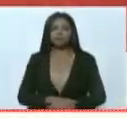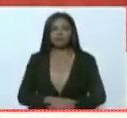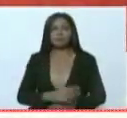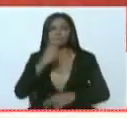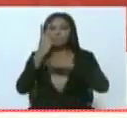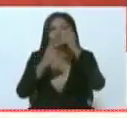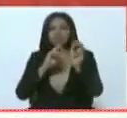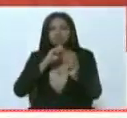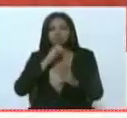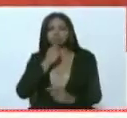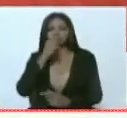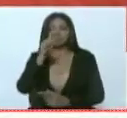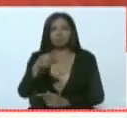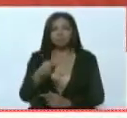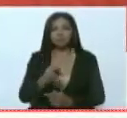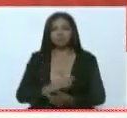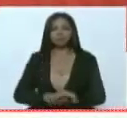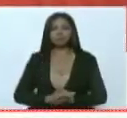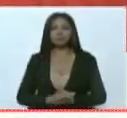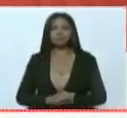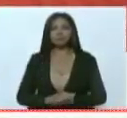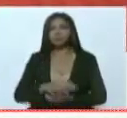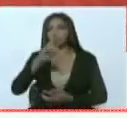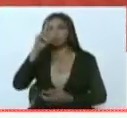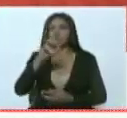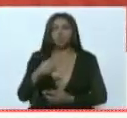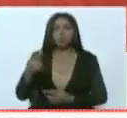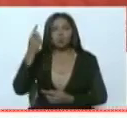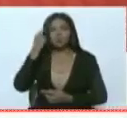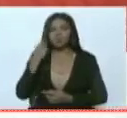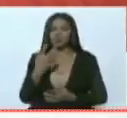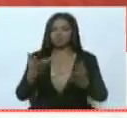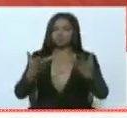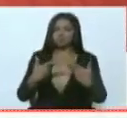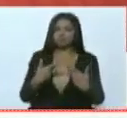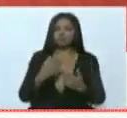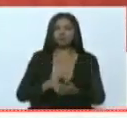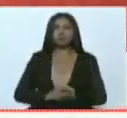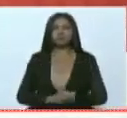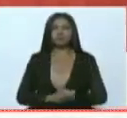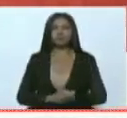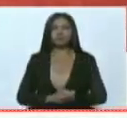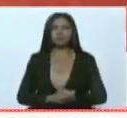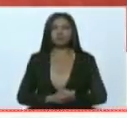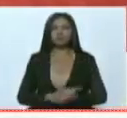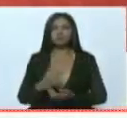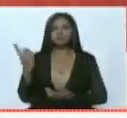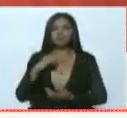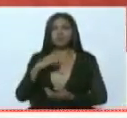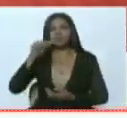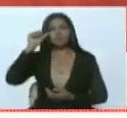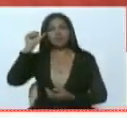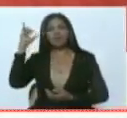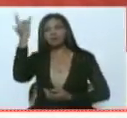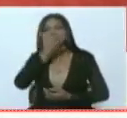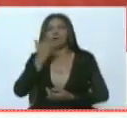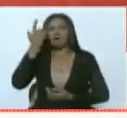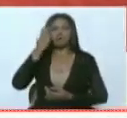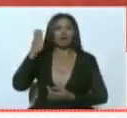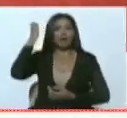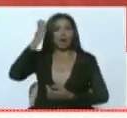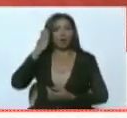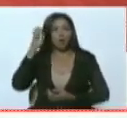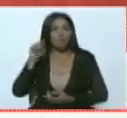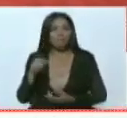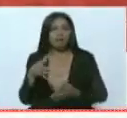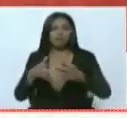secretas, todos los días. Todos los días. que vienen de Asia, de África, de Europa,